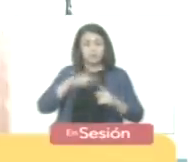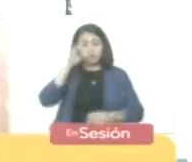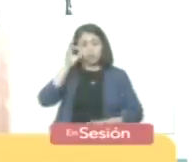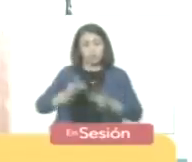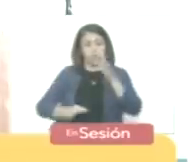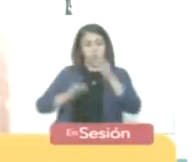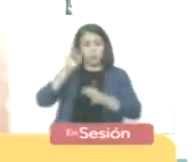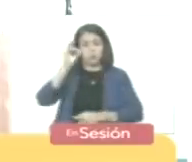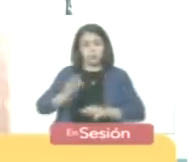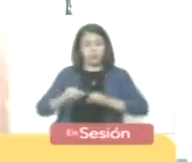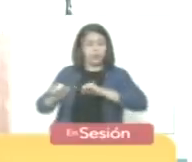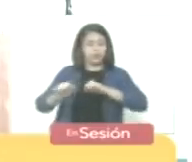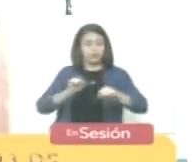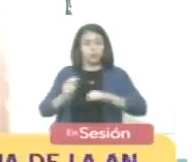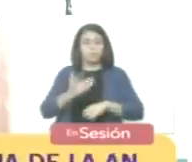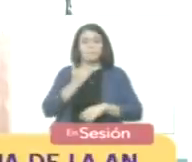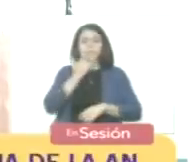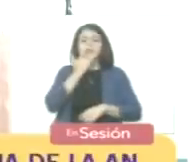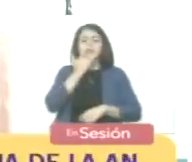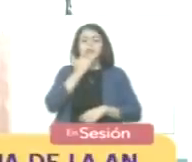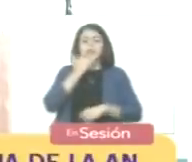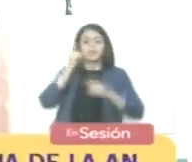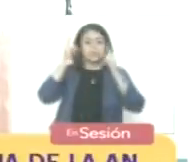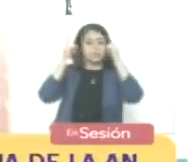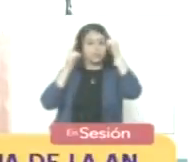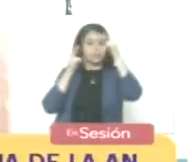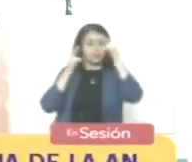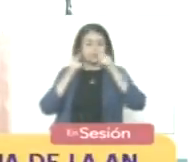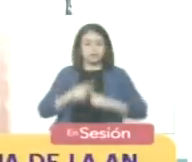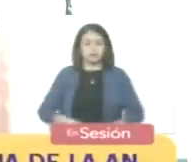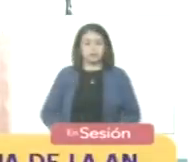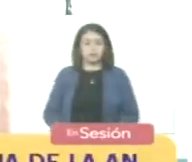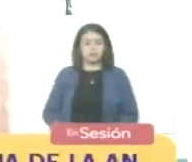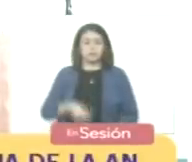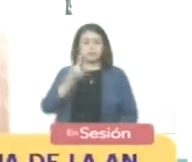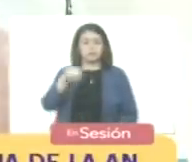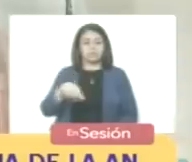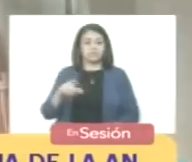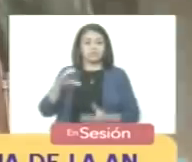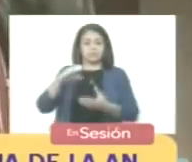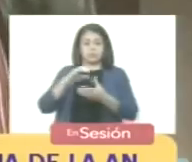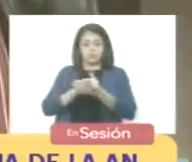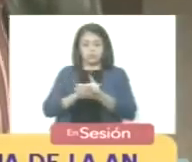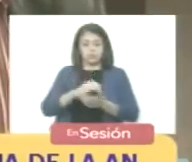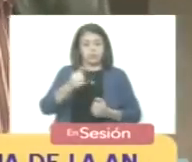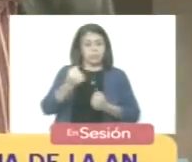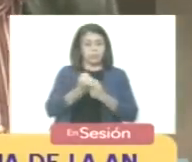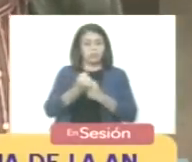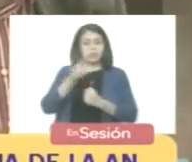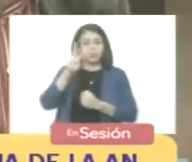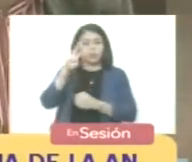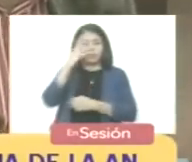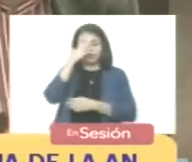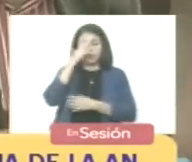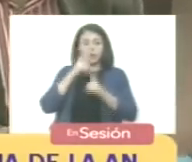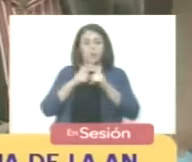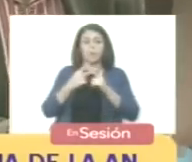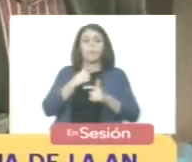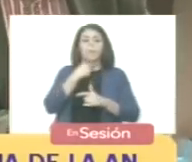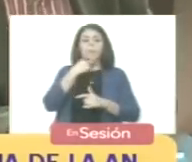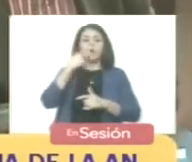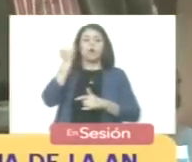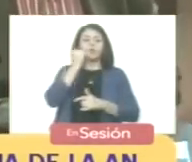judicializarse la acción valerosa de Hugo Rafael Chávez Frías y los patriotas que el 4 de febrero levantaron sus voces